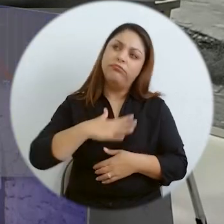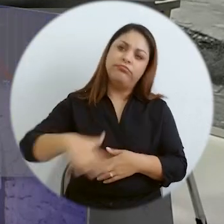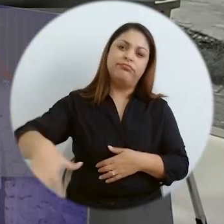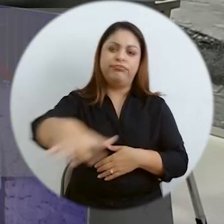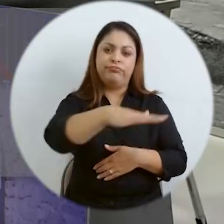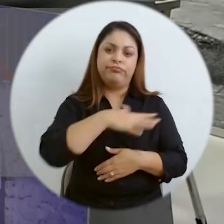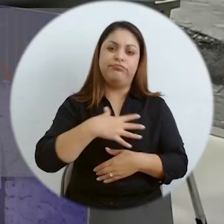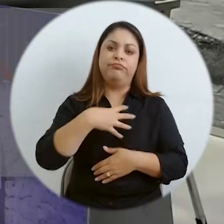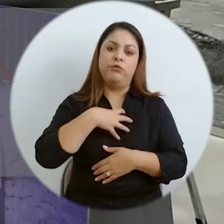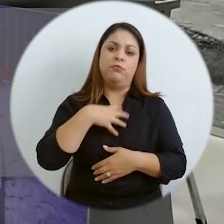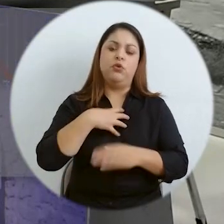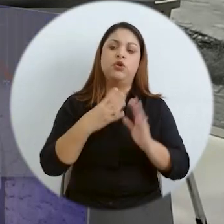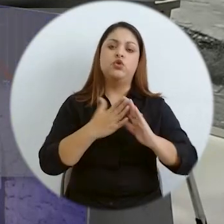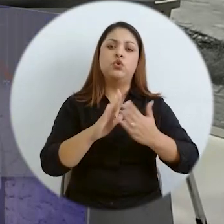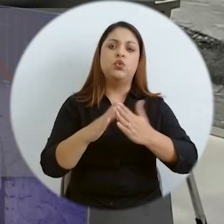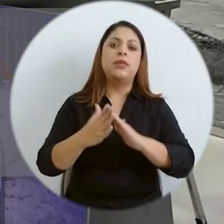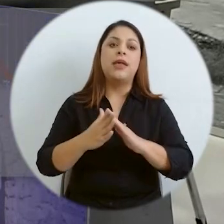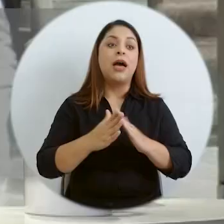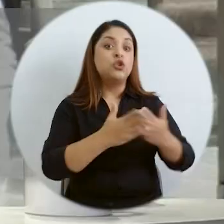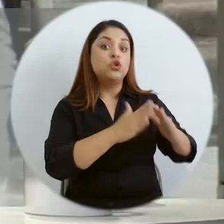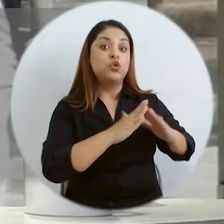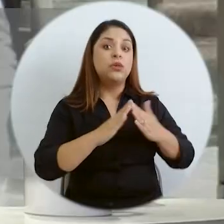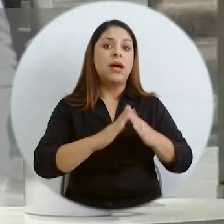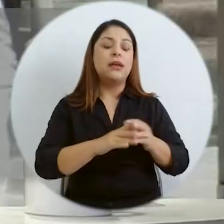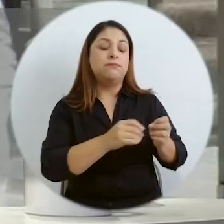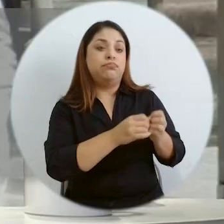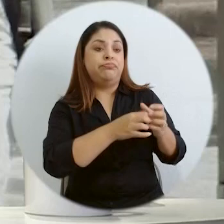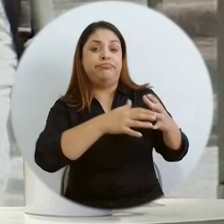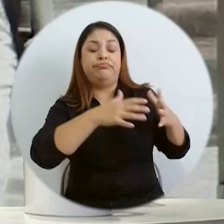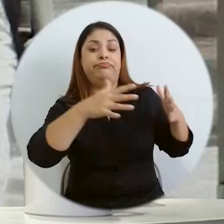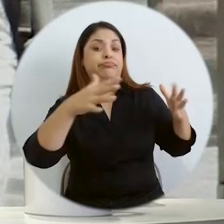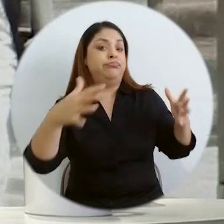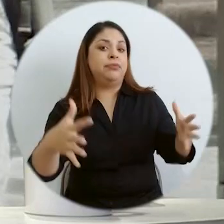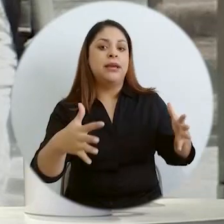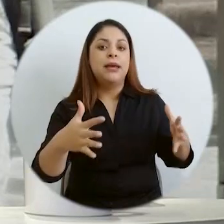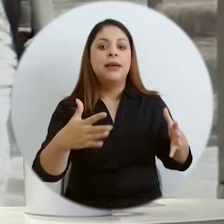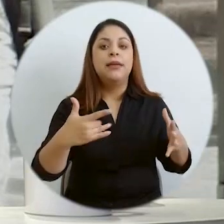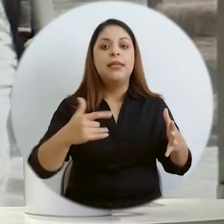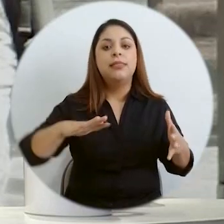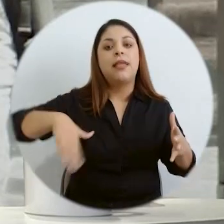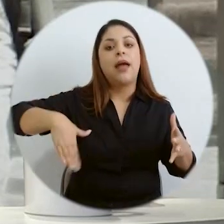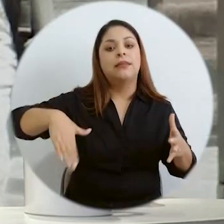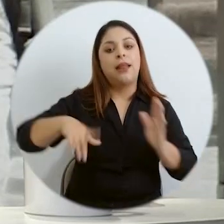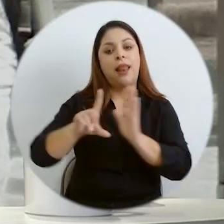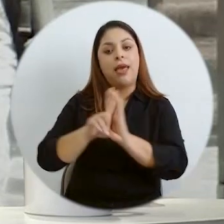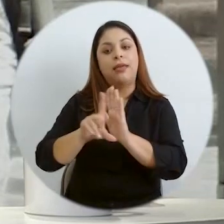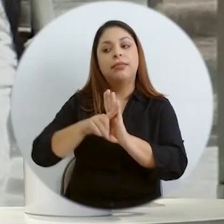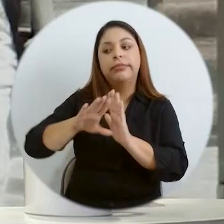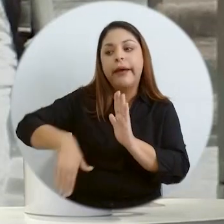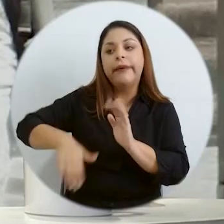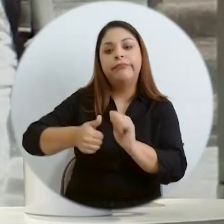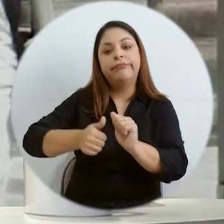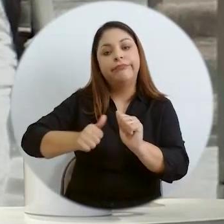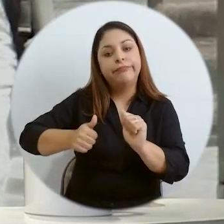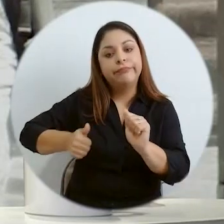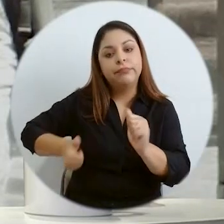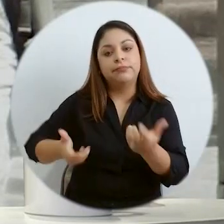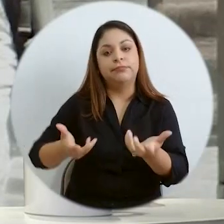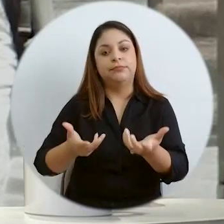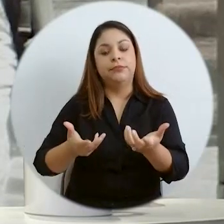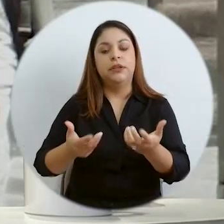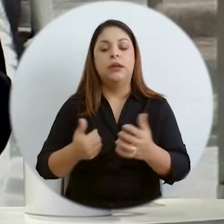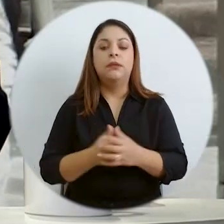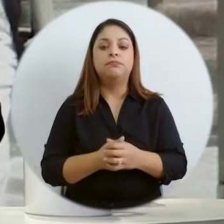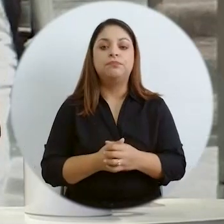propia de que muchas veces nuestras ciudades crecen mucho más rápido de lo que lo logra hacer la legislación. Las mismas pasos que nosotros nos